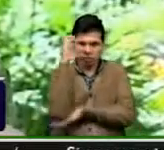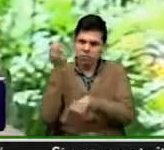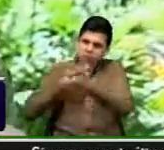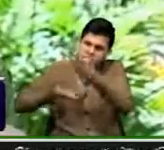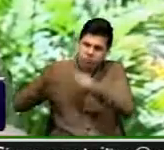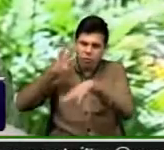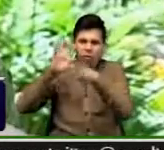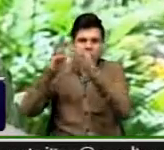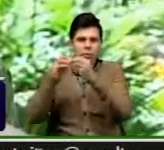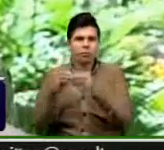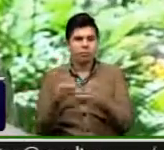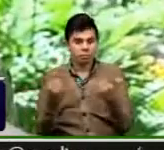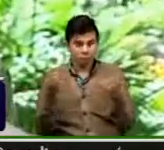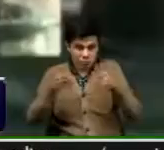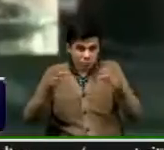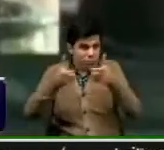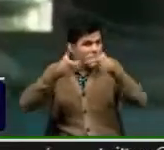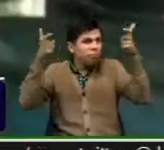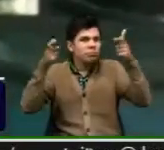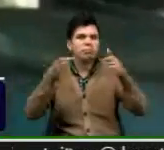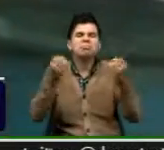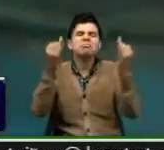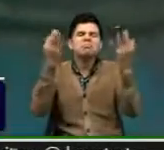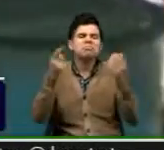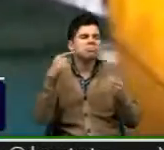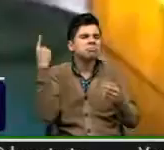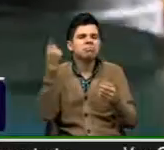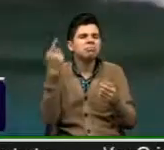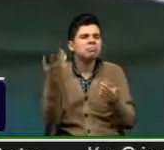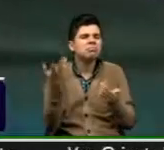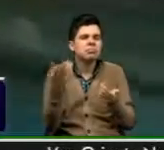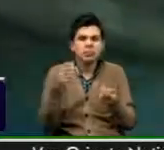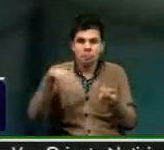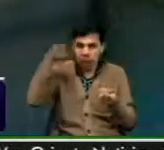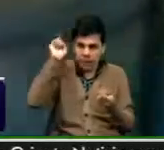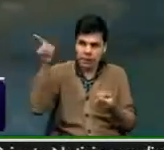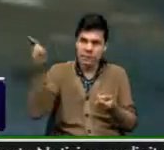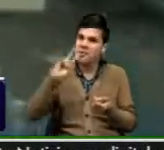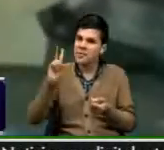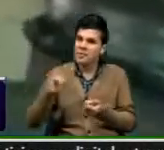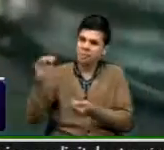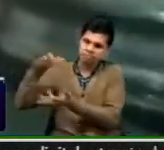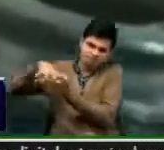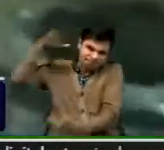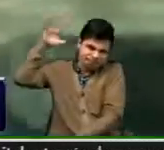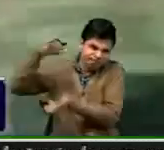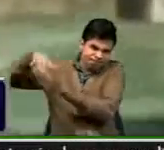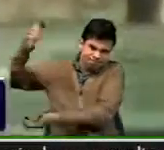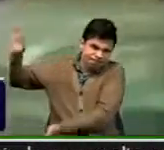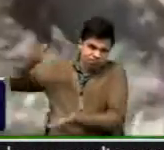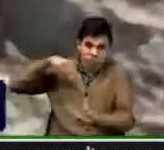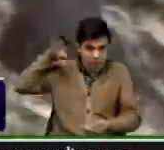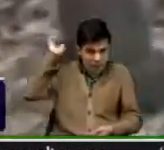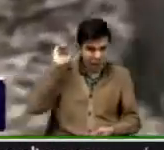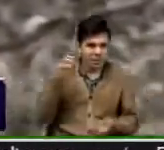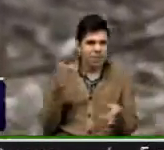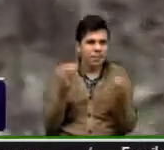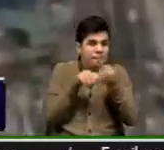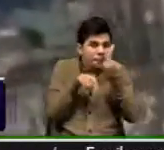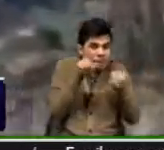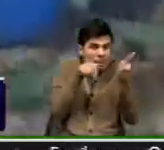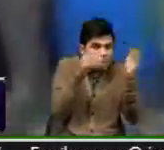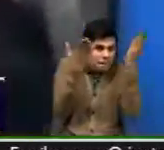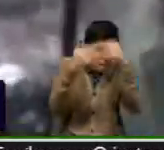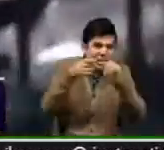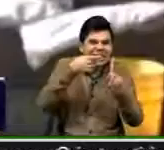La gran mayoría de estos insumos provienen del país vecino de Venezuela y otros son producto del robo de crudo que hacen a lo largo